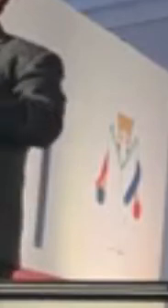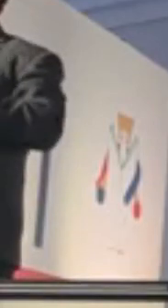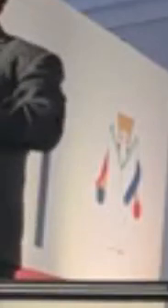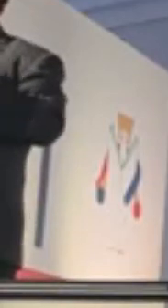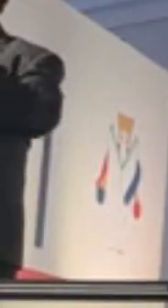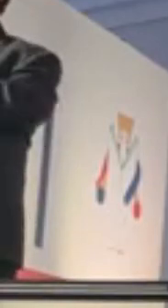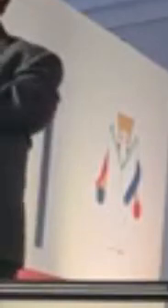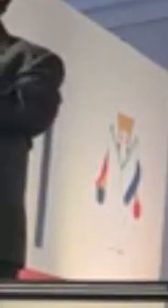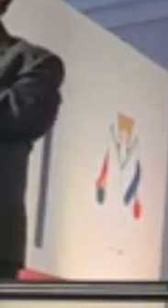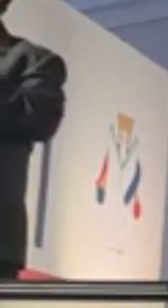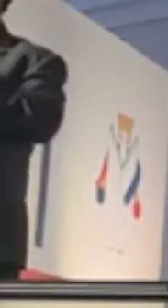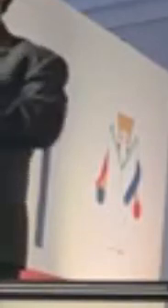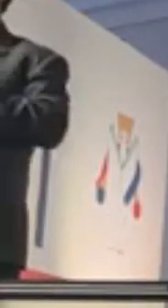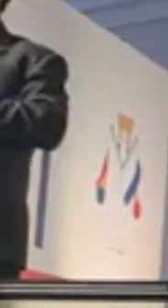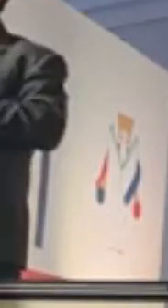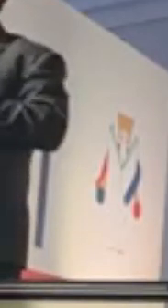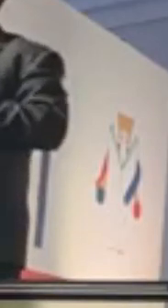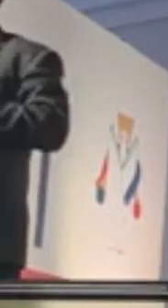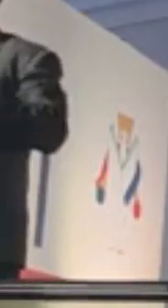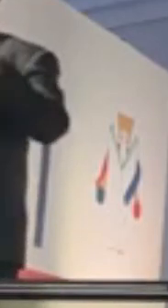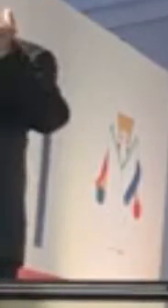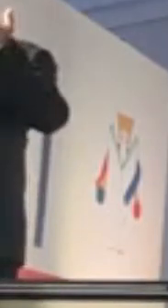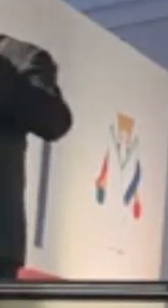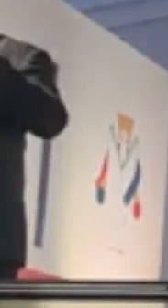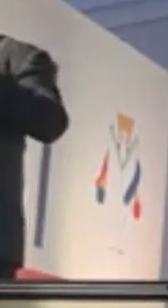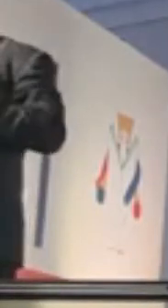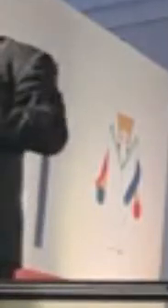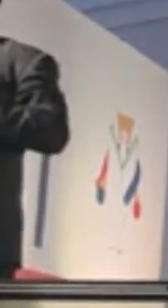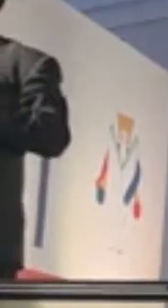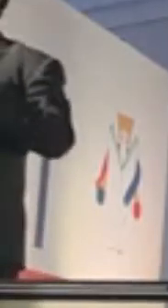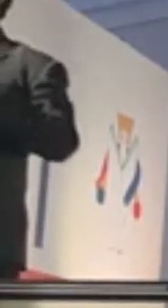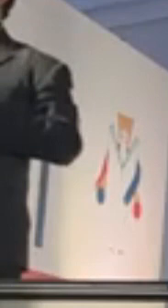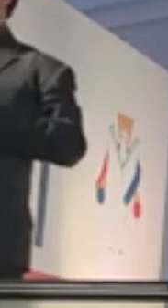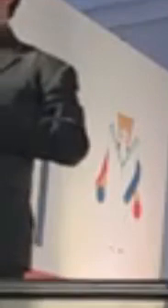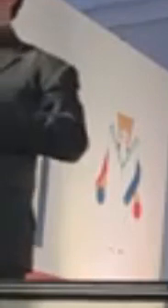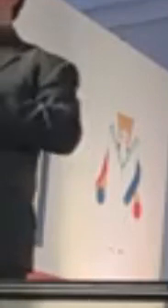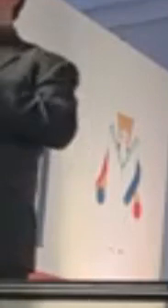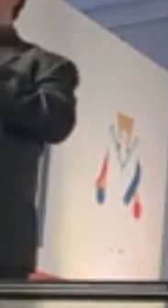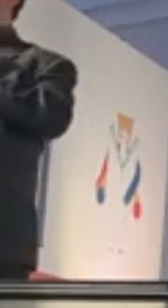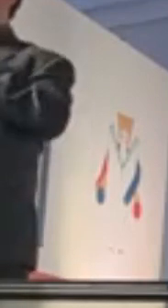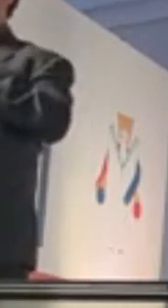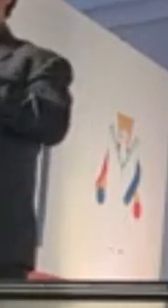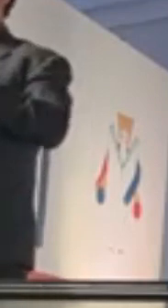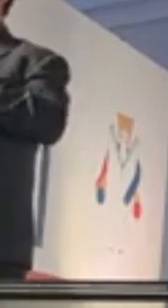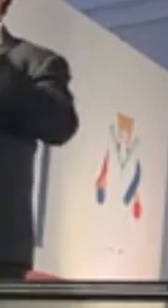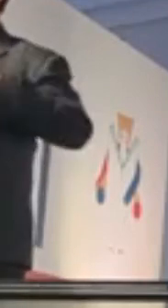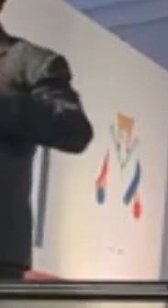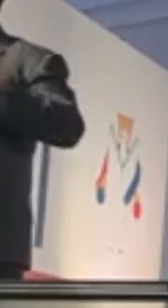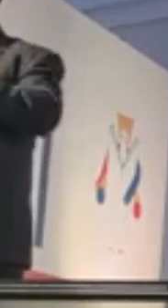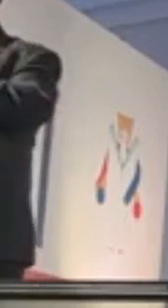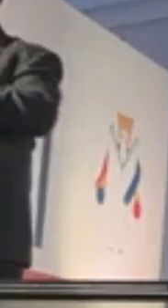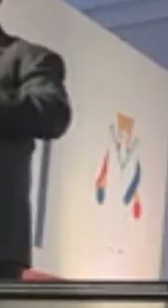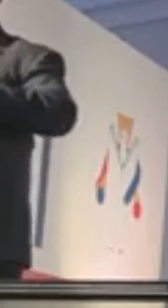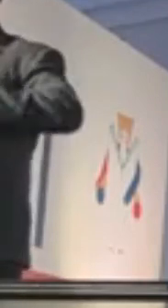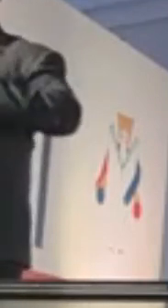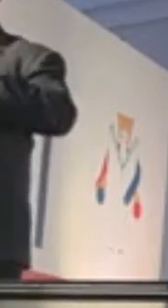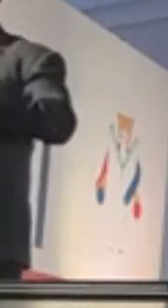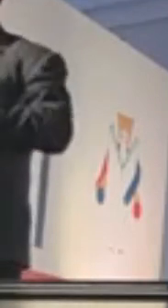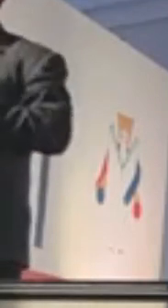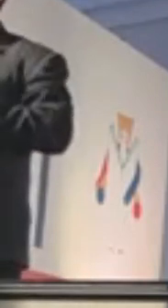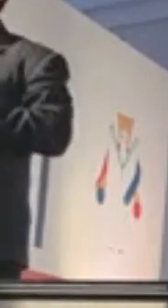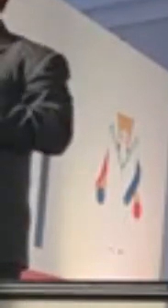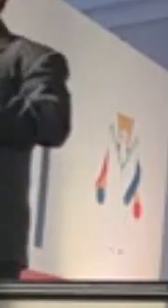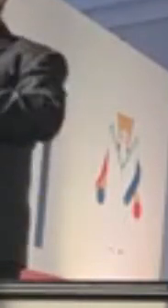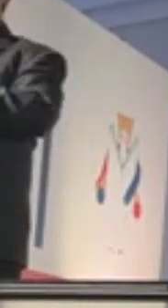el Parlamento Europeo, que violaciones a derechos humanos, que la libertad de prensa, que no sé qué. No pasó la reforma y ya se les quitaron todas